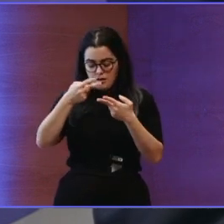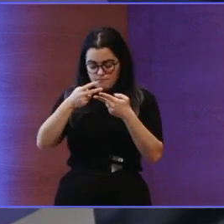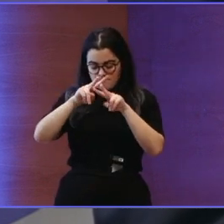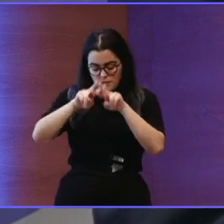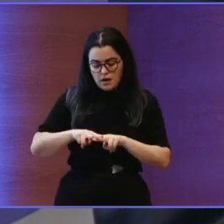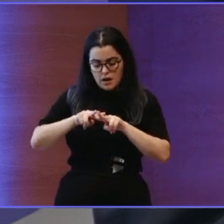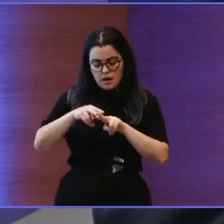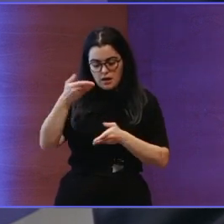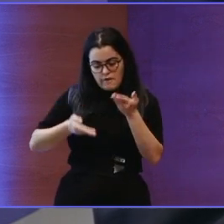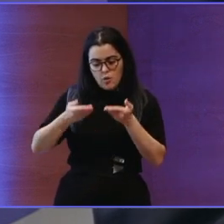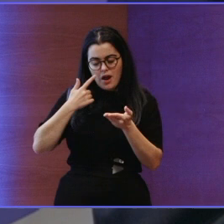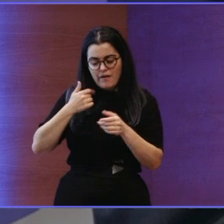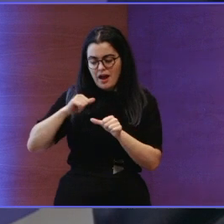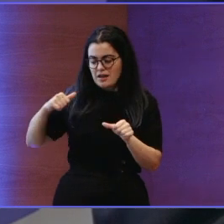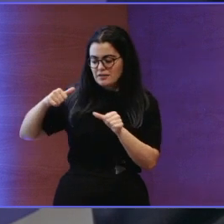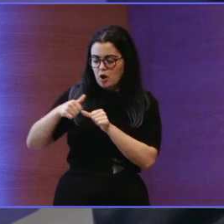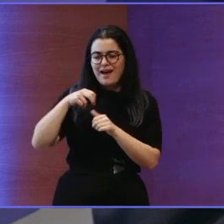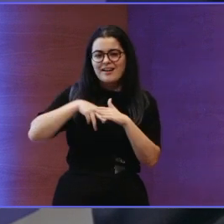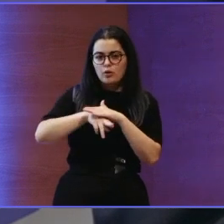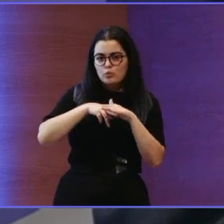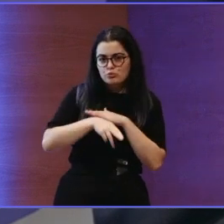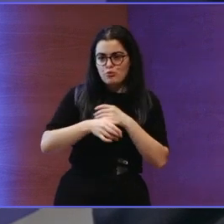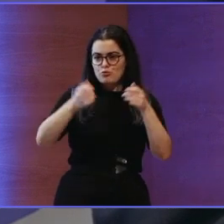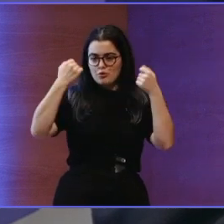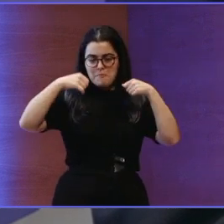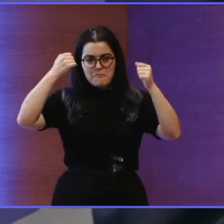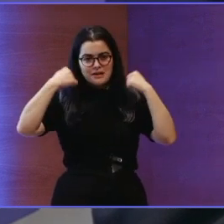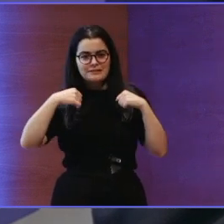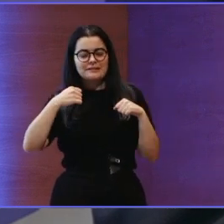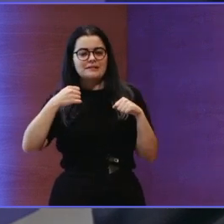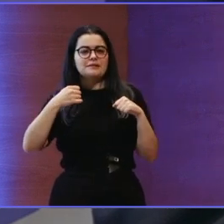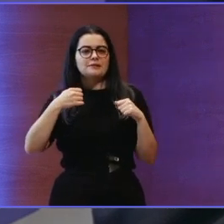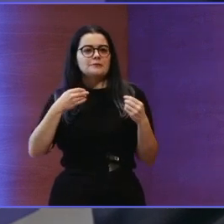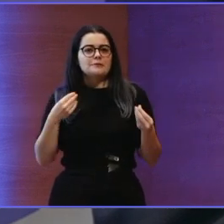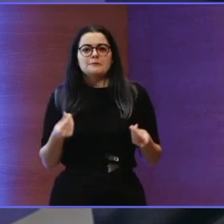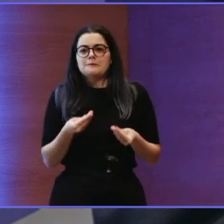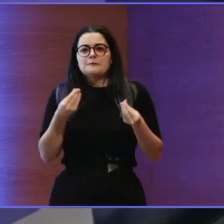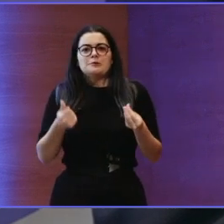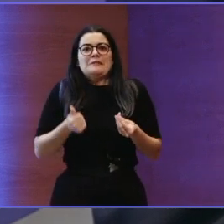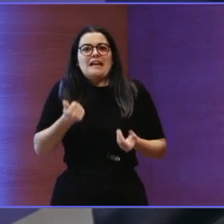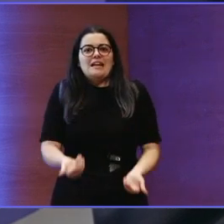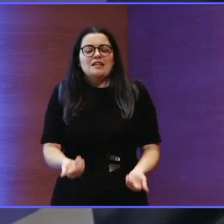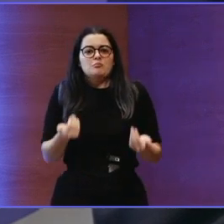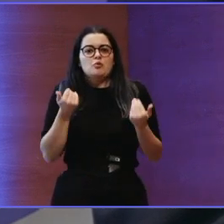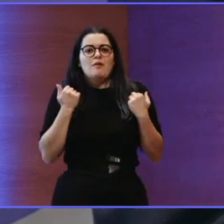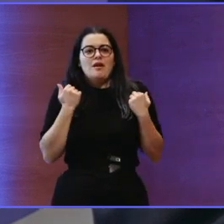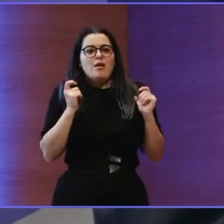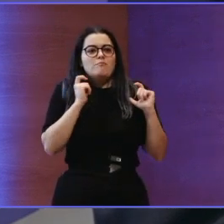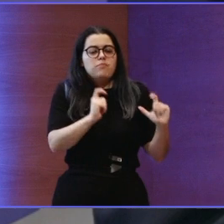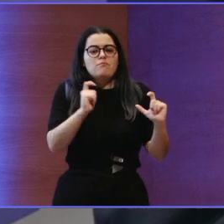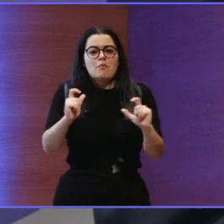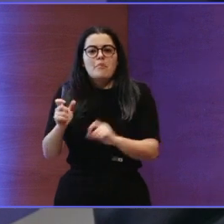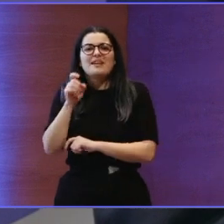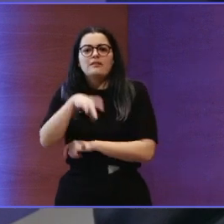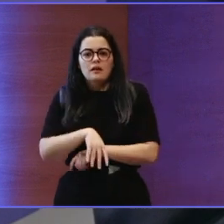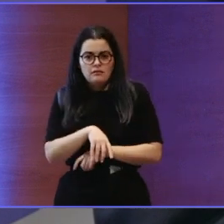han sido los recursos y las prácticas y las eh responsabilización de cada